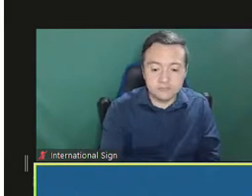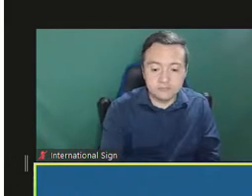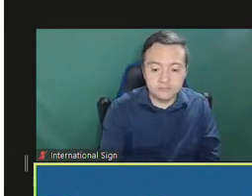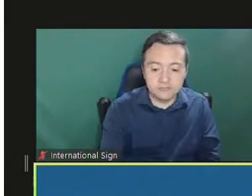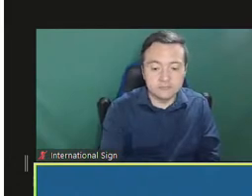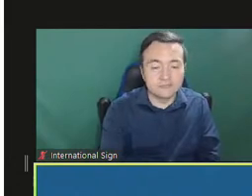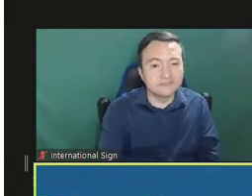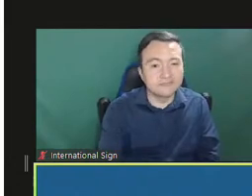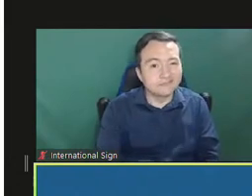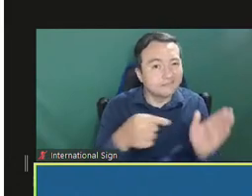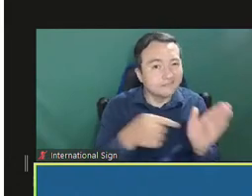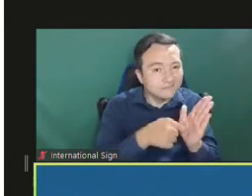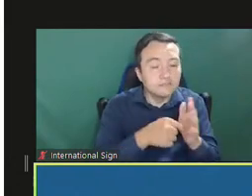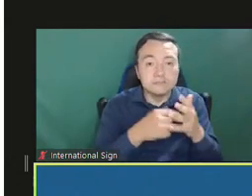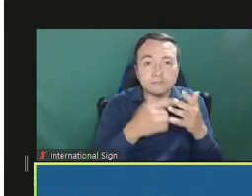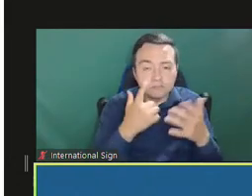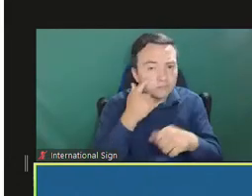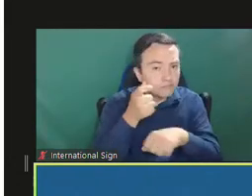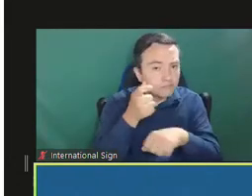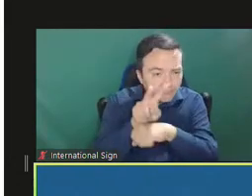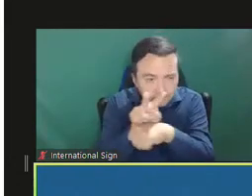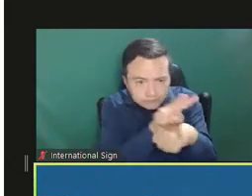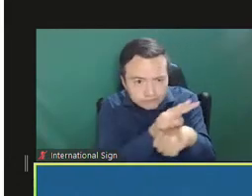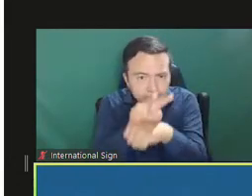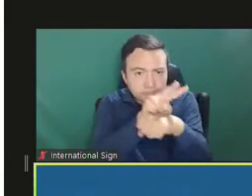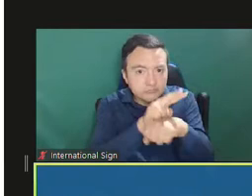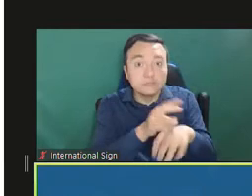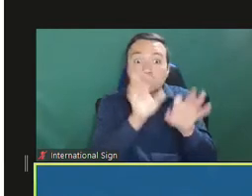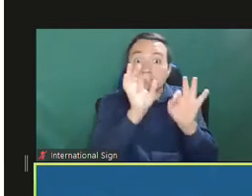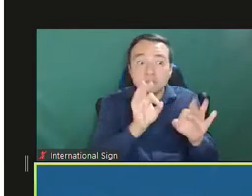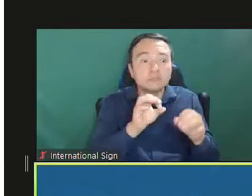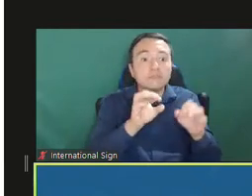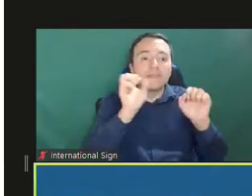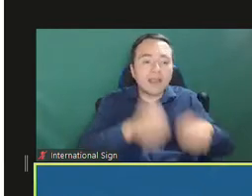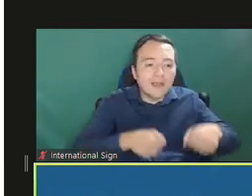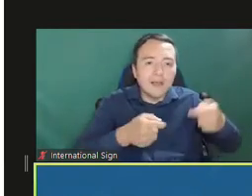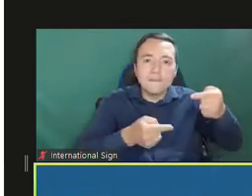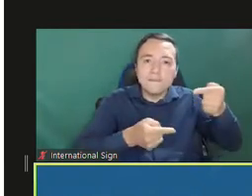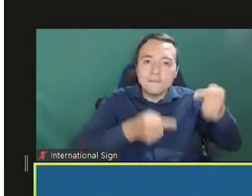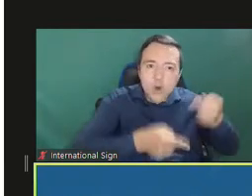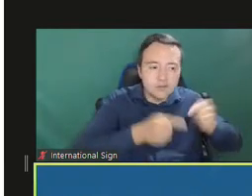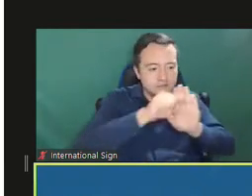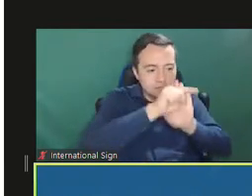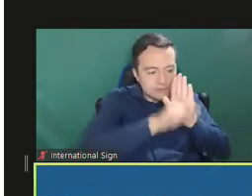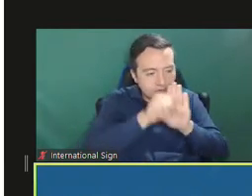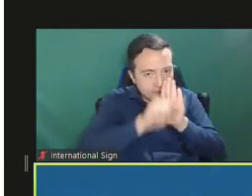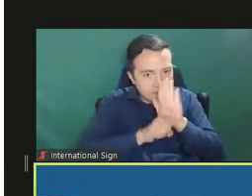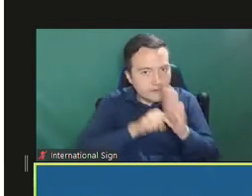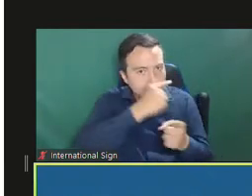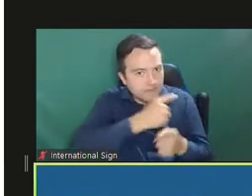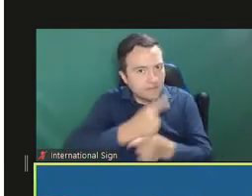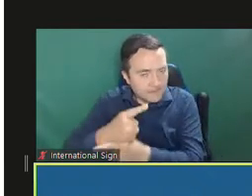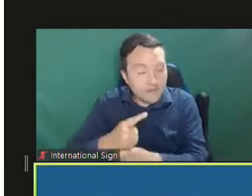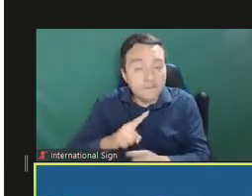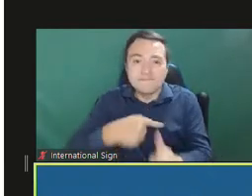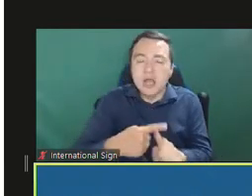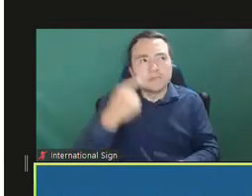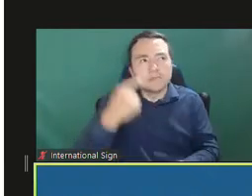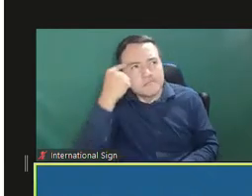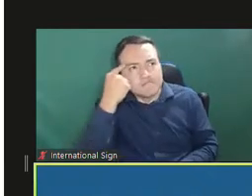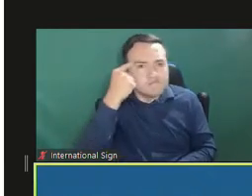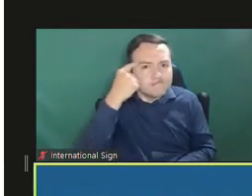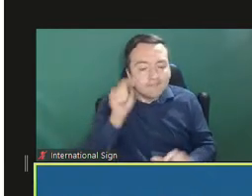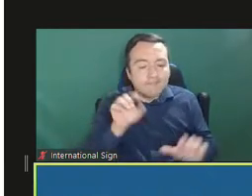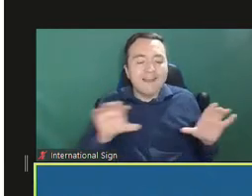y la ups monitorean la implementación de sus políticas y también lo que es un plan de acción para fortalecer el control